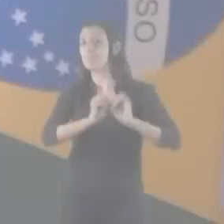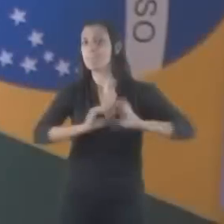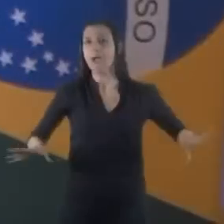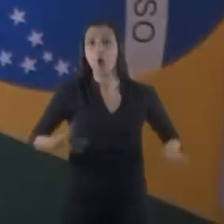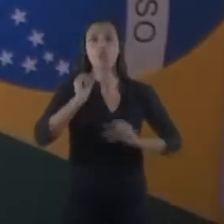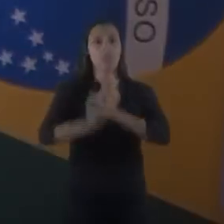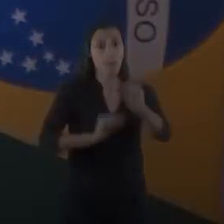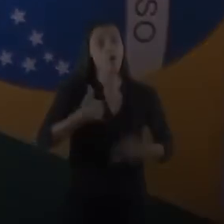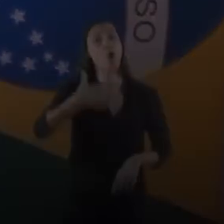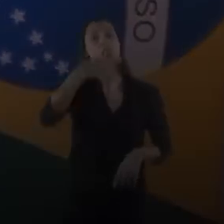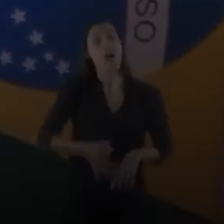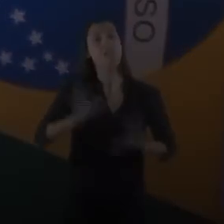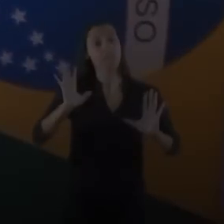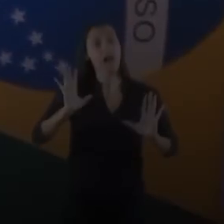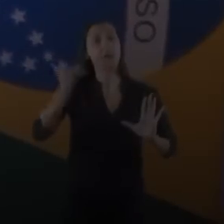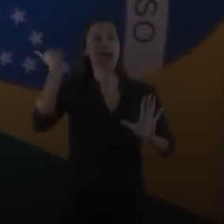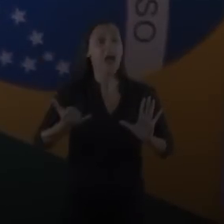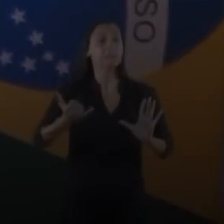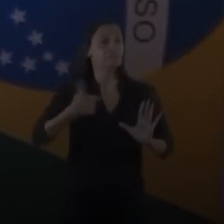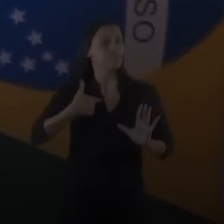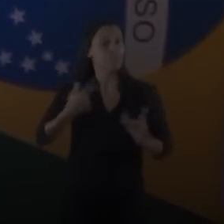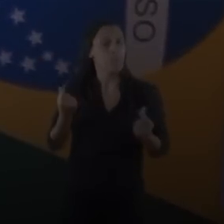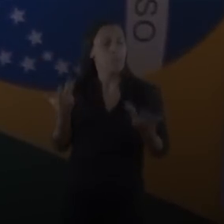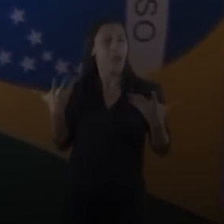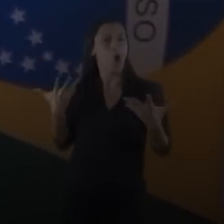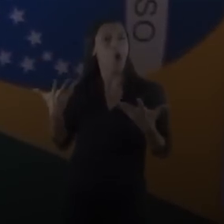De verdad celebro y valoro